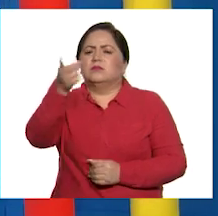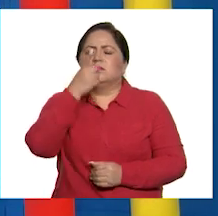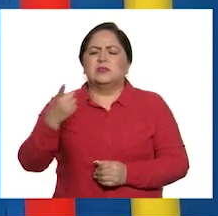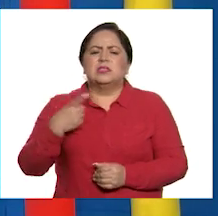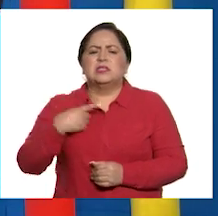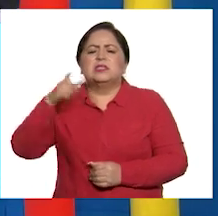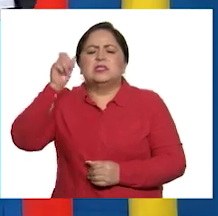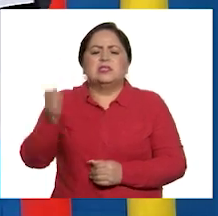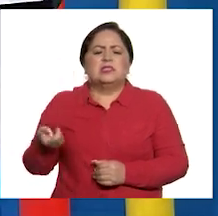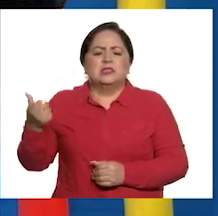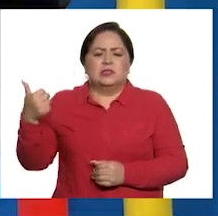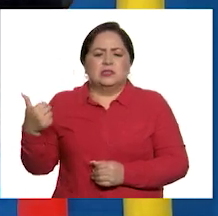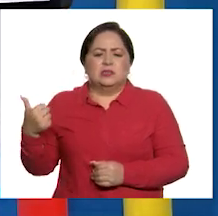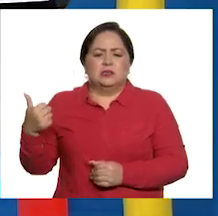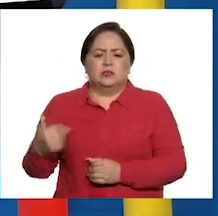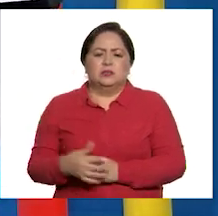decir